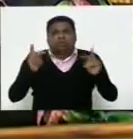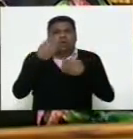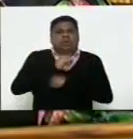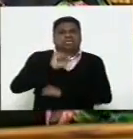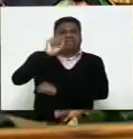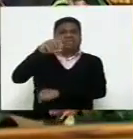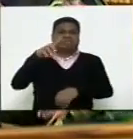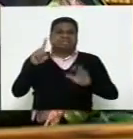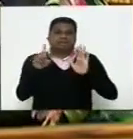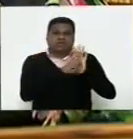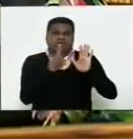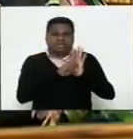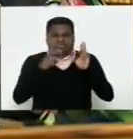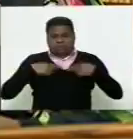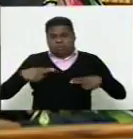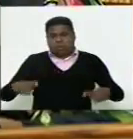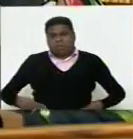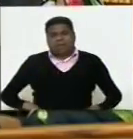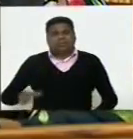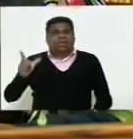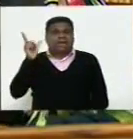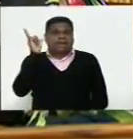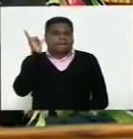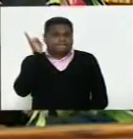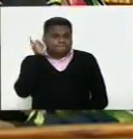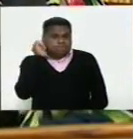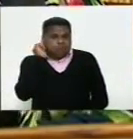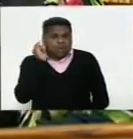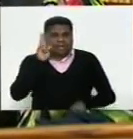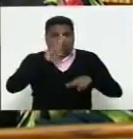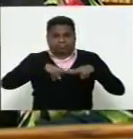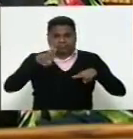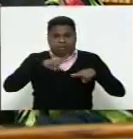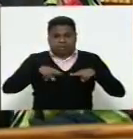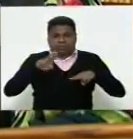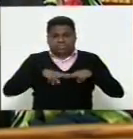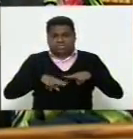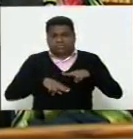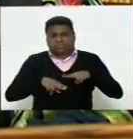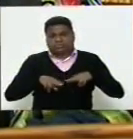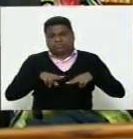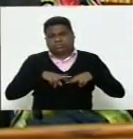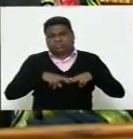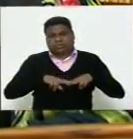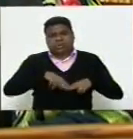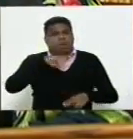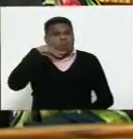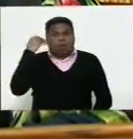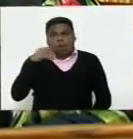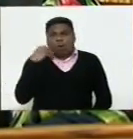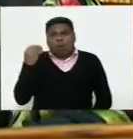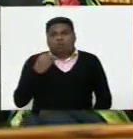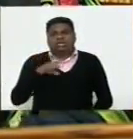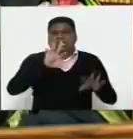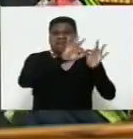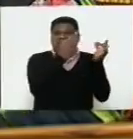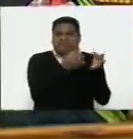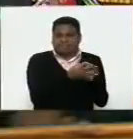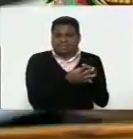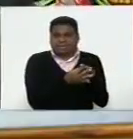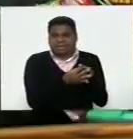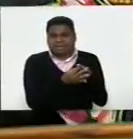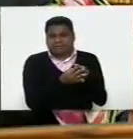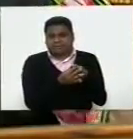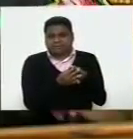de los derechos humanos de las mujeres, las niñas, los niños, los adolescentes y las familias